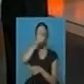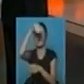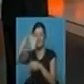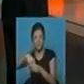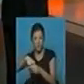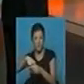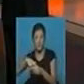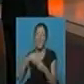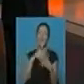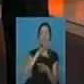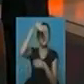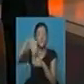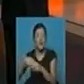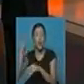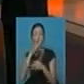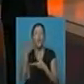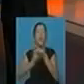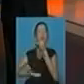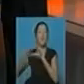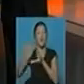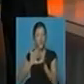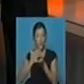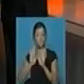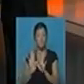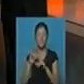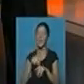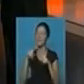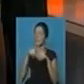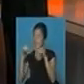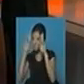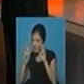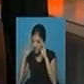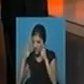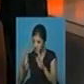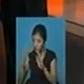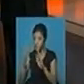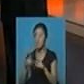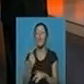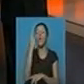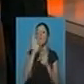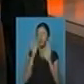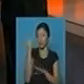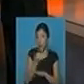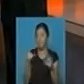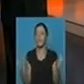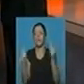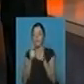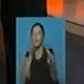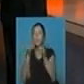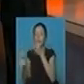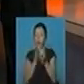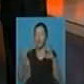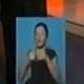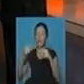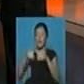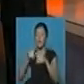o colaboración externa. Este es el debate. Finalmente hay una propuesta para sentarse en una mesa de diálogo con la oposición que no